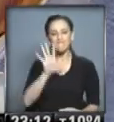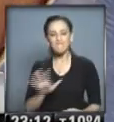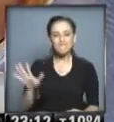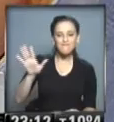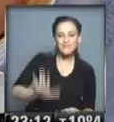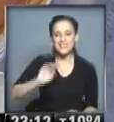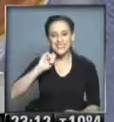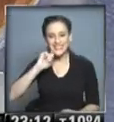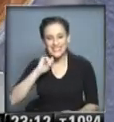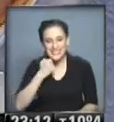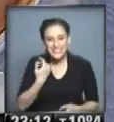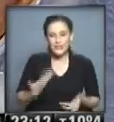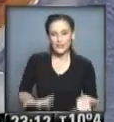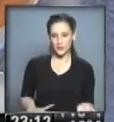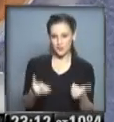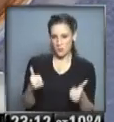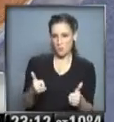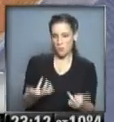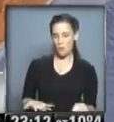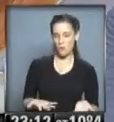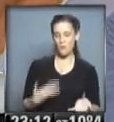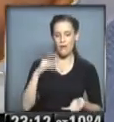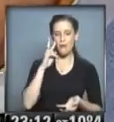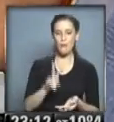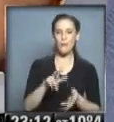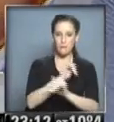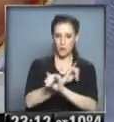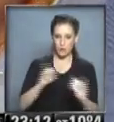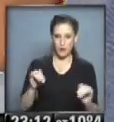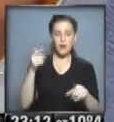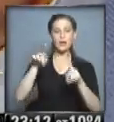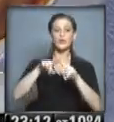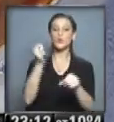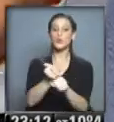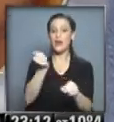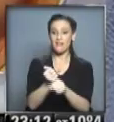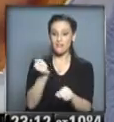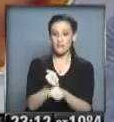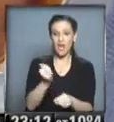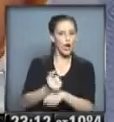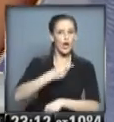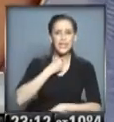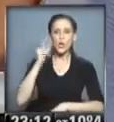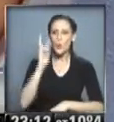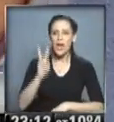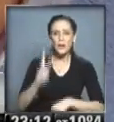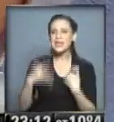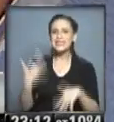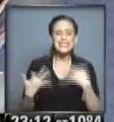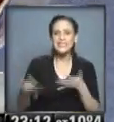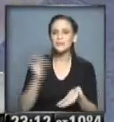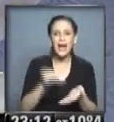no es atractivo no es esto lo que vi en la pantalla por el trabajo es algo que quiero ver más que le pasa a esta